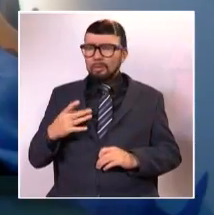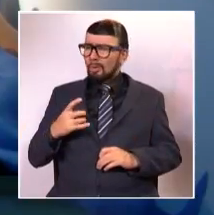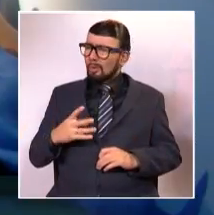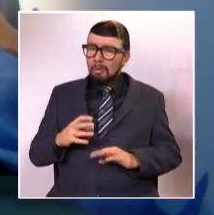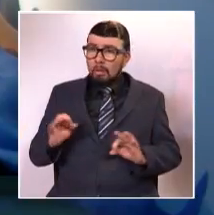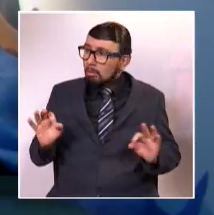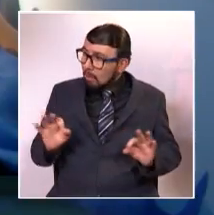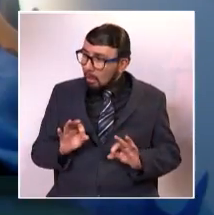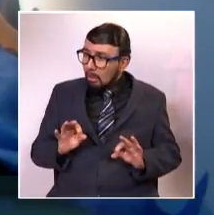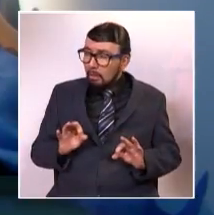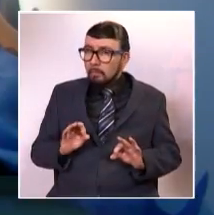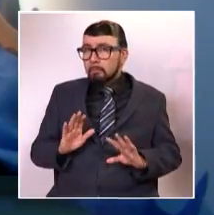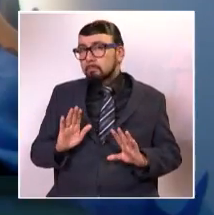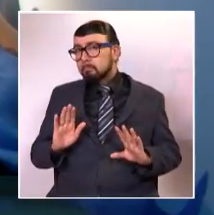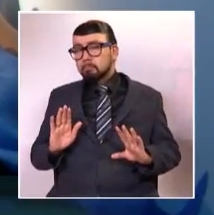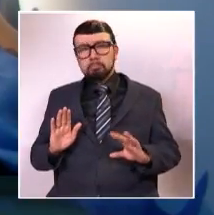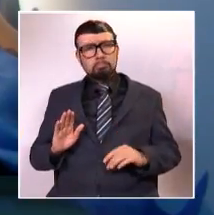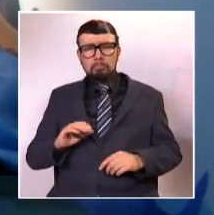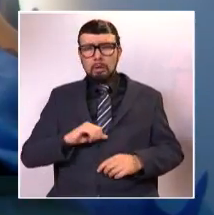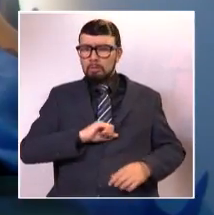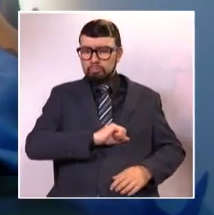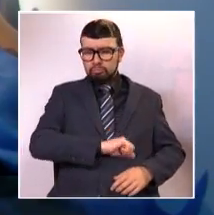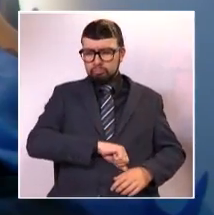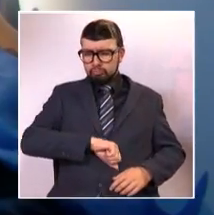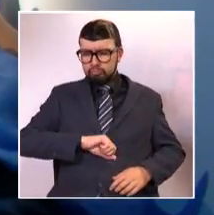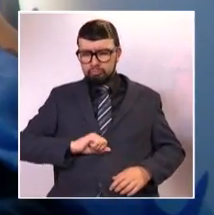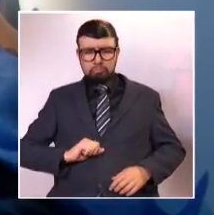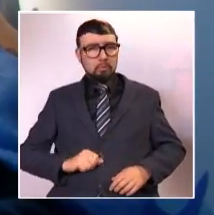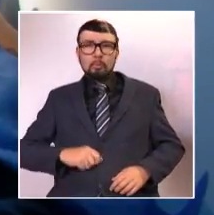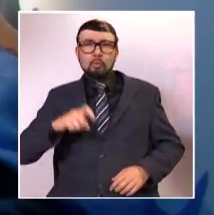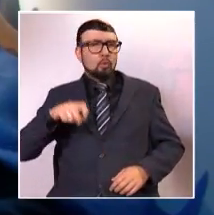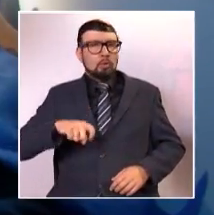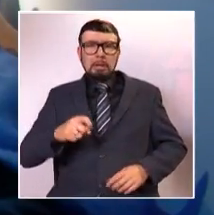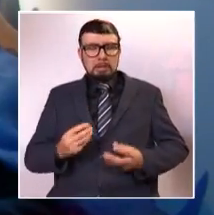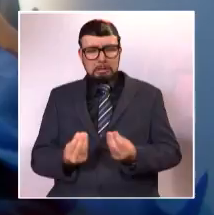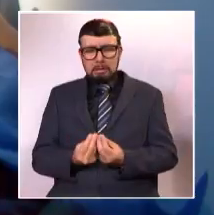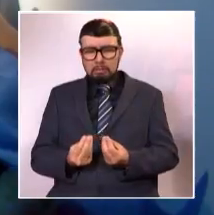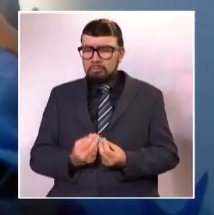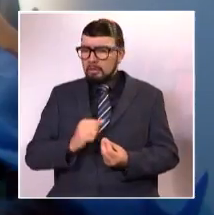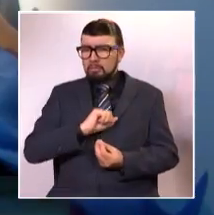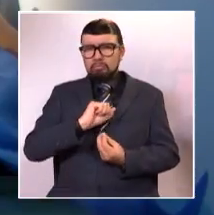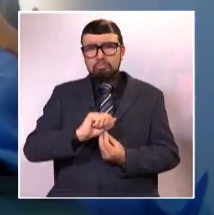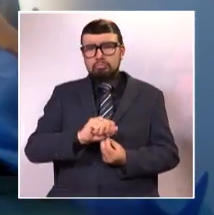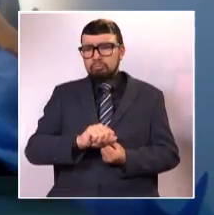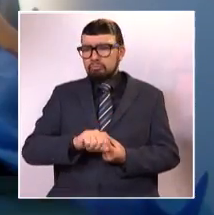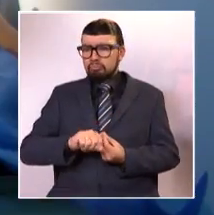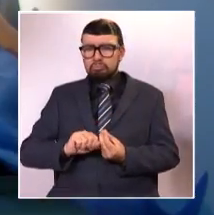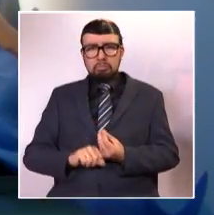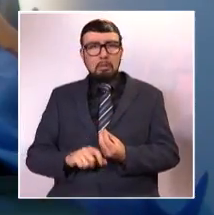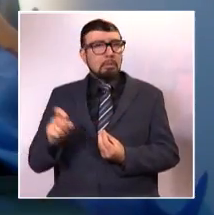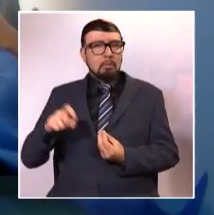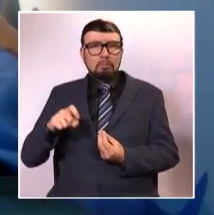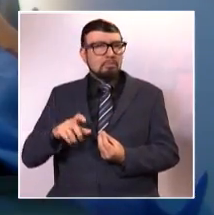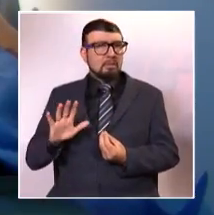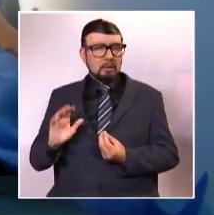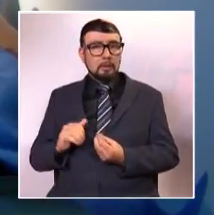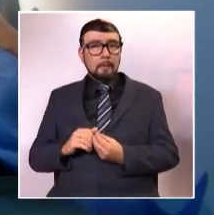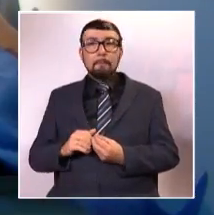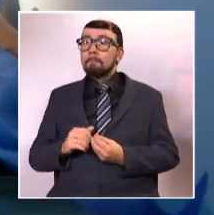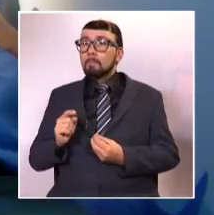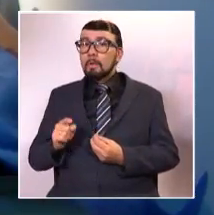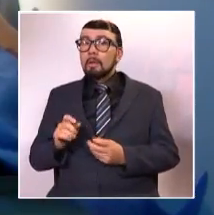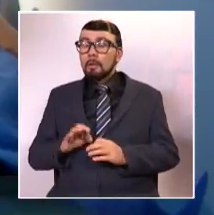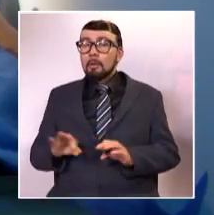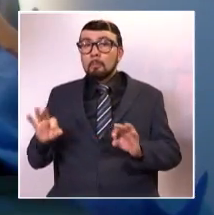en el testículo, jamás se hace ni se manda un examen pues por prevención para ver cómo está. Y es importante